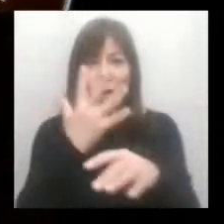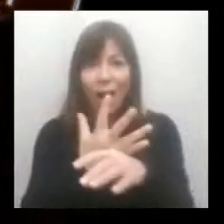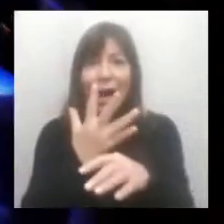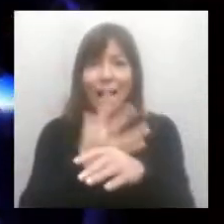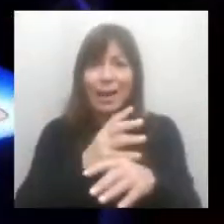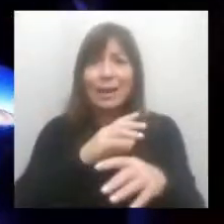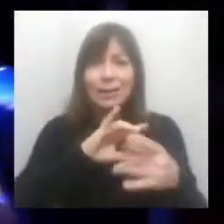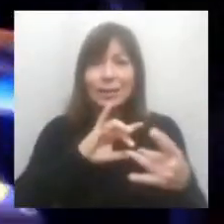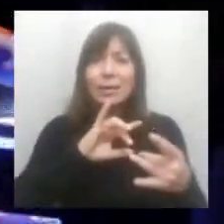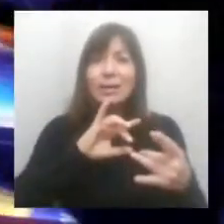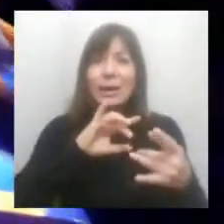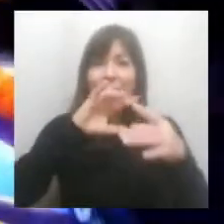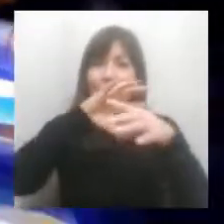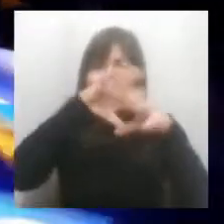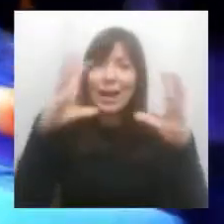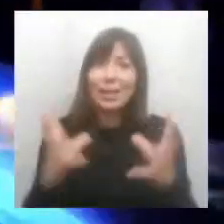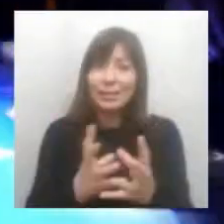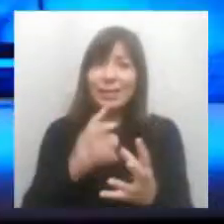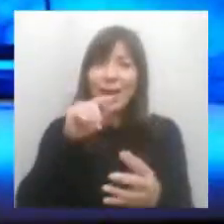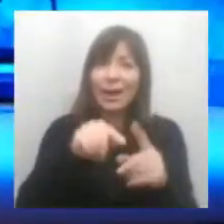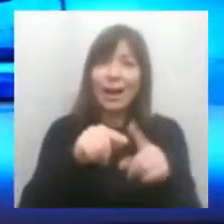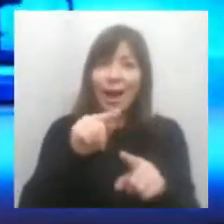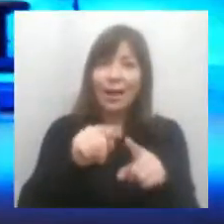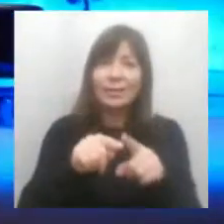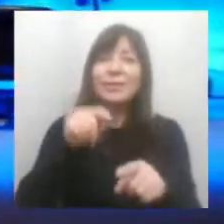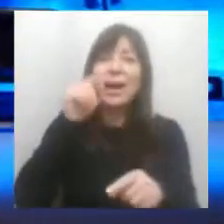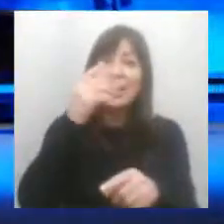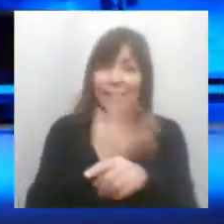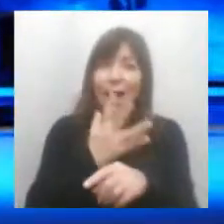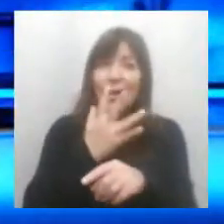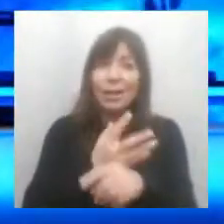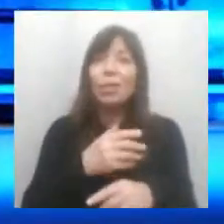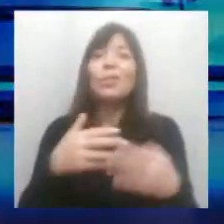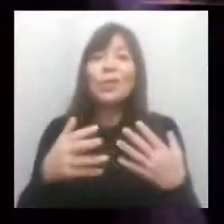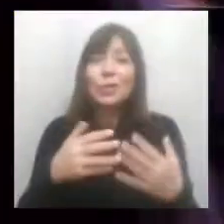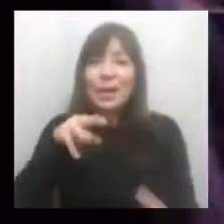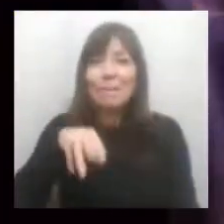está en el túnel universo. Así que, en Chile. O sea, sí.